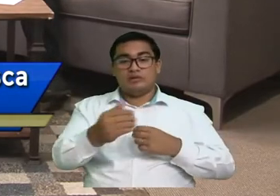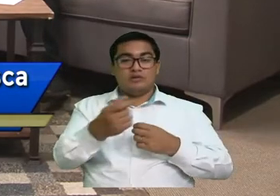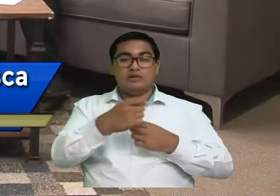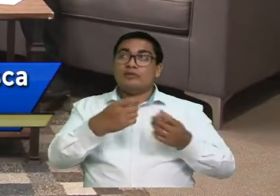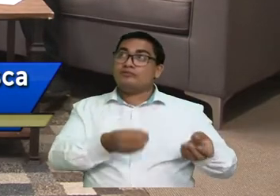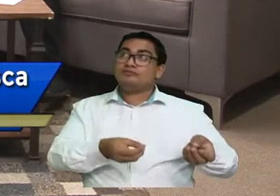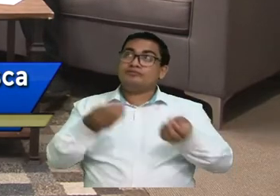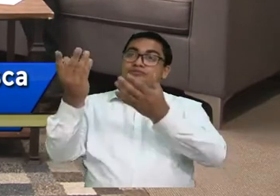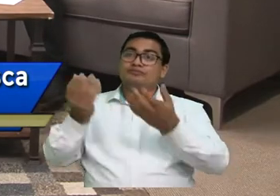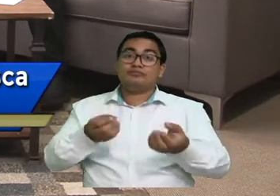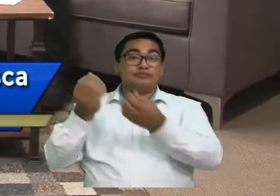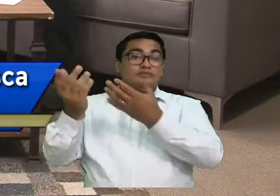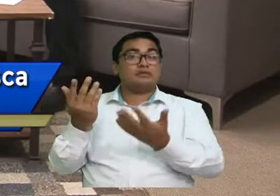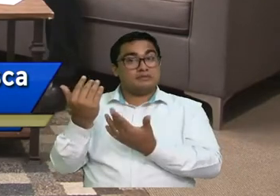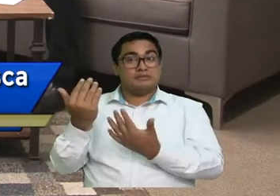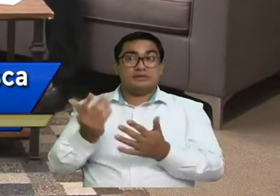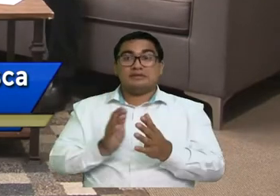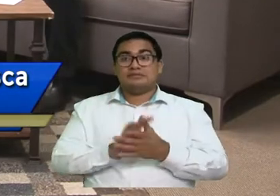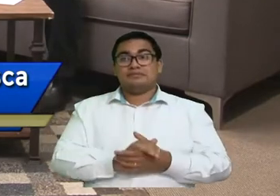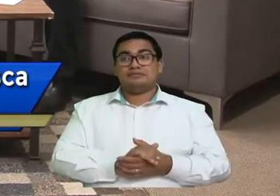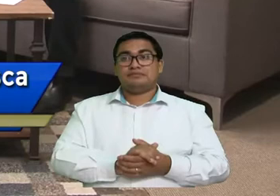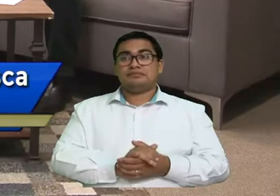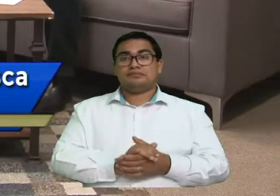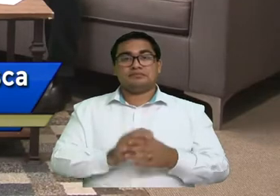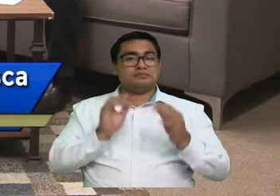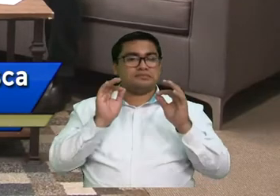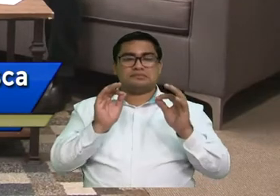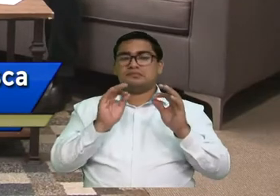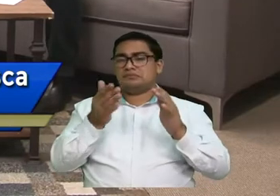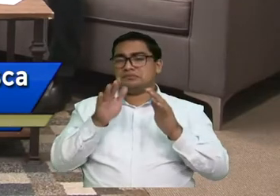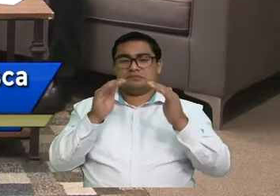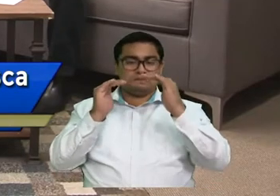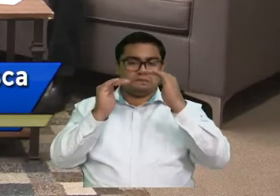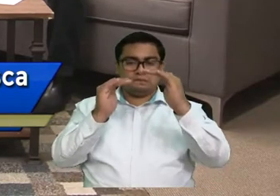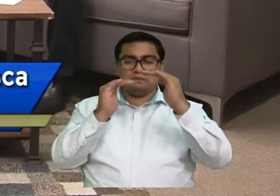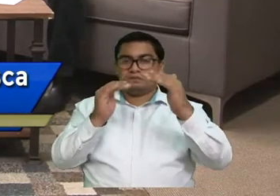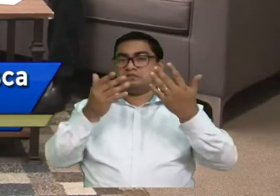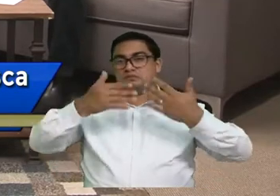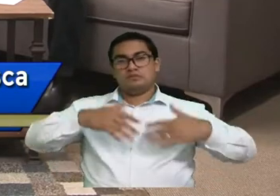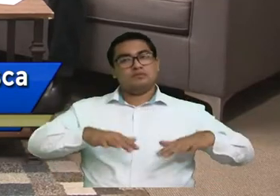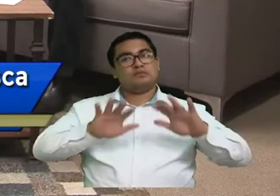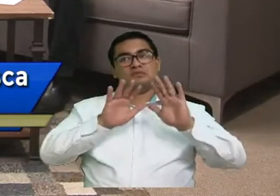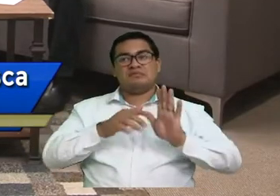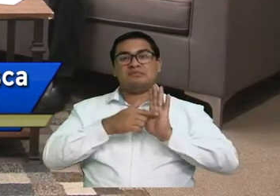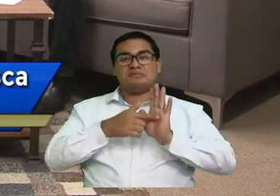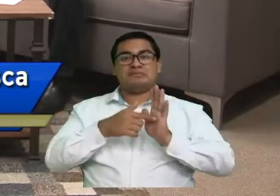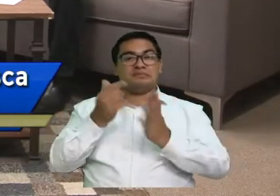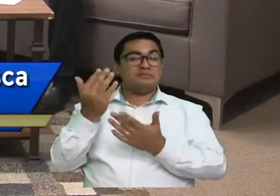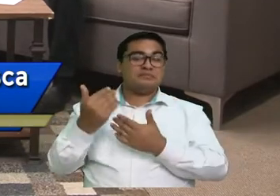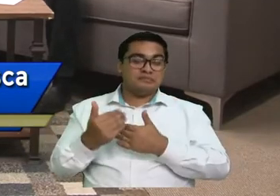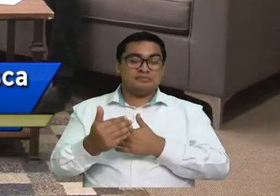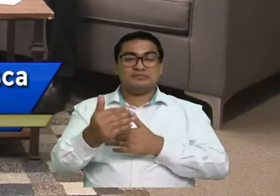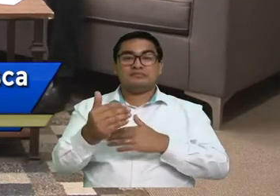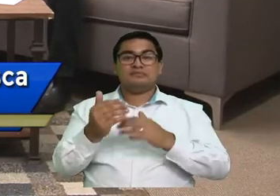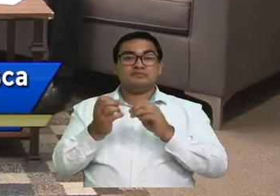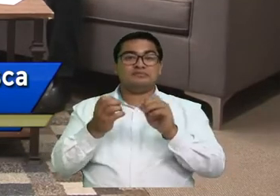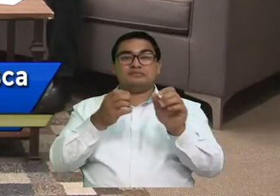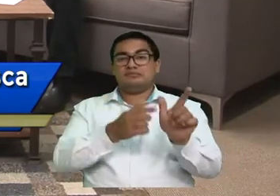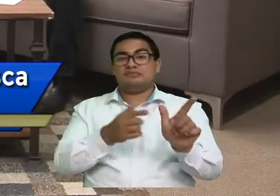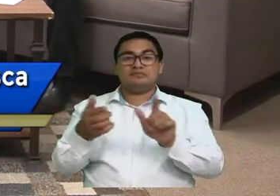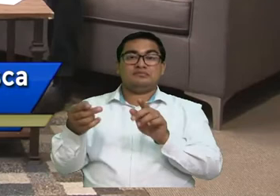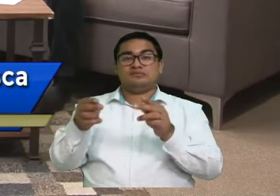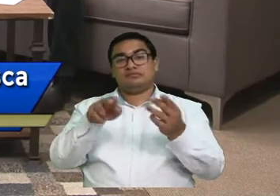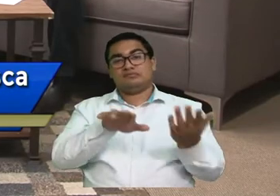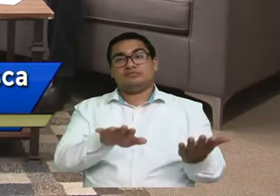estar bastante contraída, estamos prácticamente normal, por tanto nosotros esperamos ahorita ya